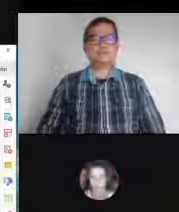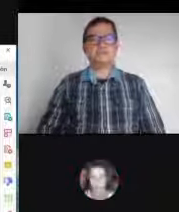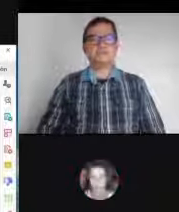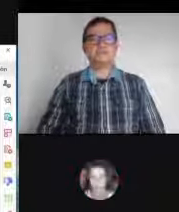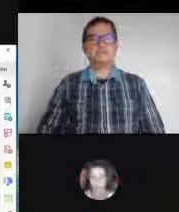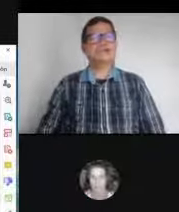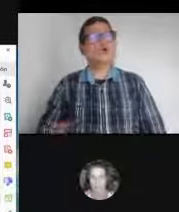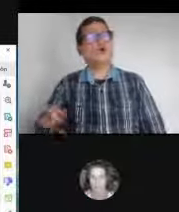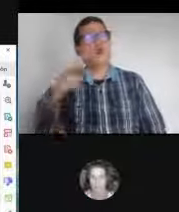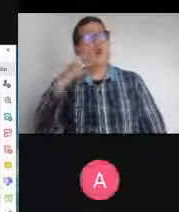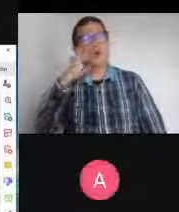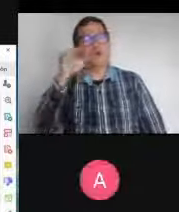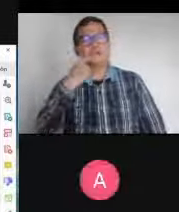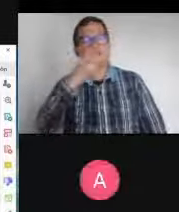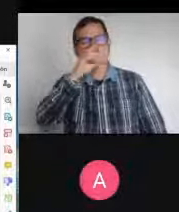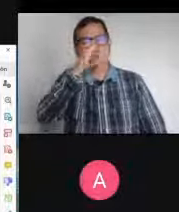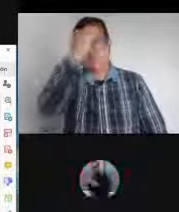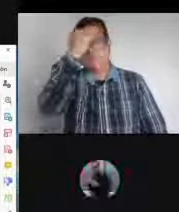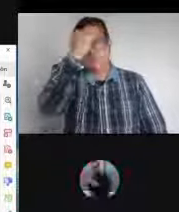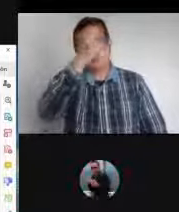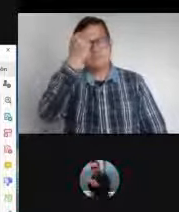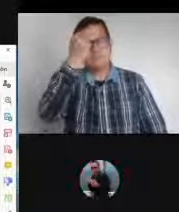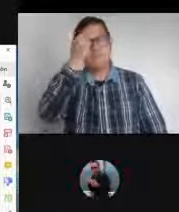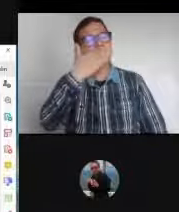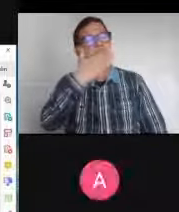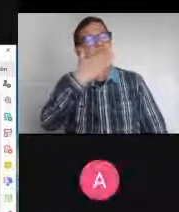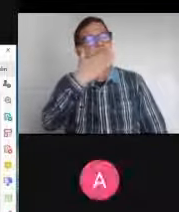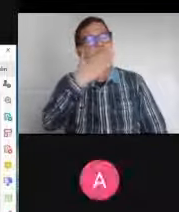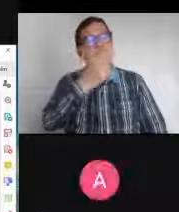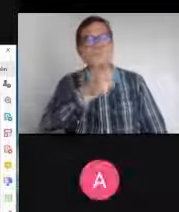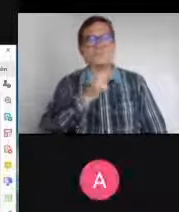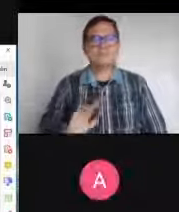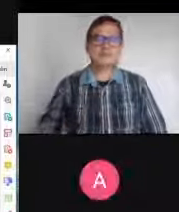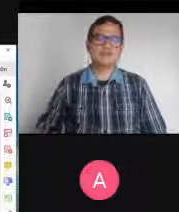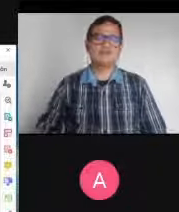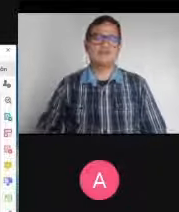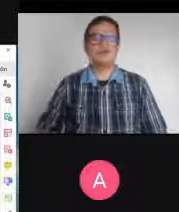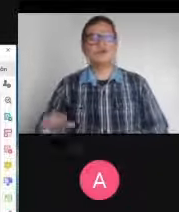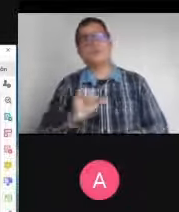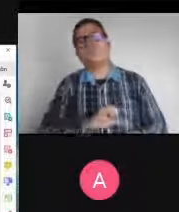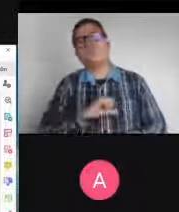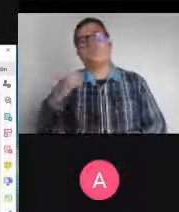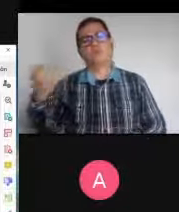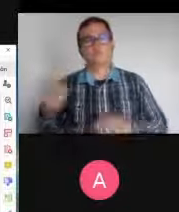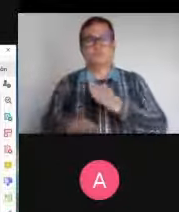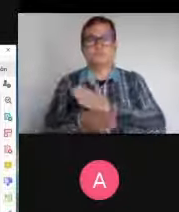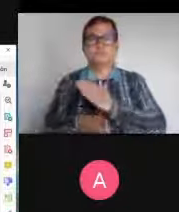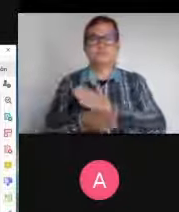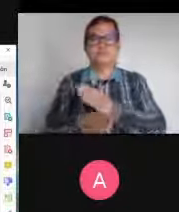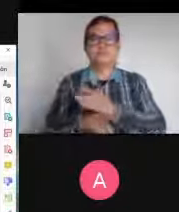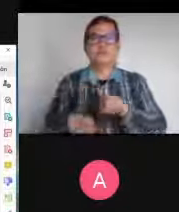No, profe. Bueno, listos. No, señor. Bueno, ok. Vamos entonces a seguir con la siguiente